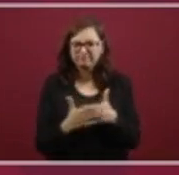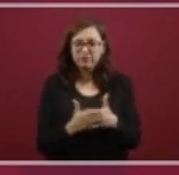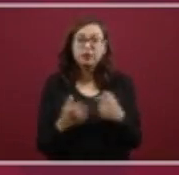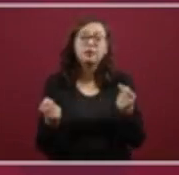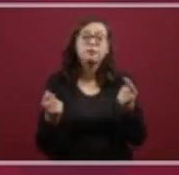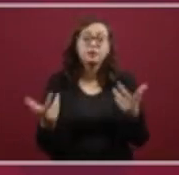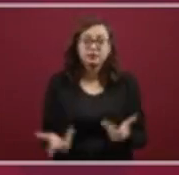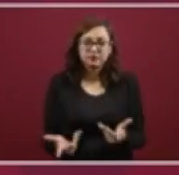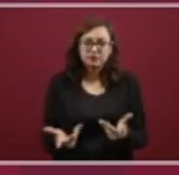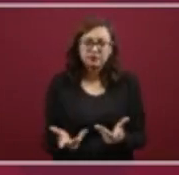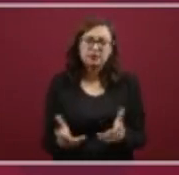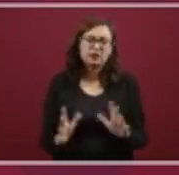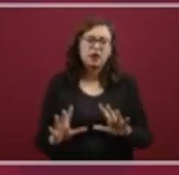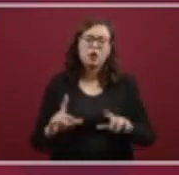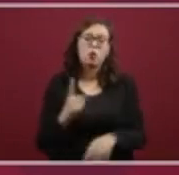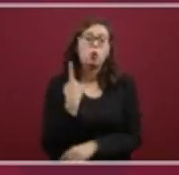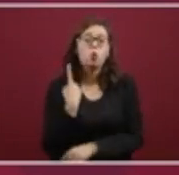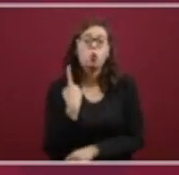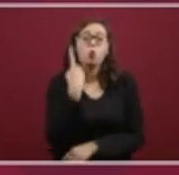Se va a crear el Instituto